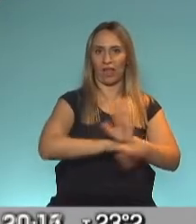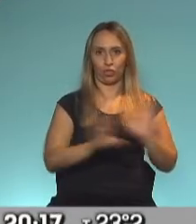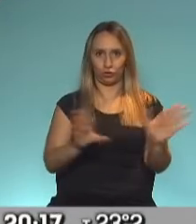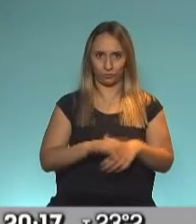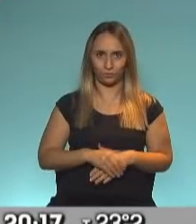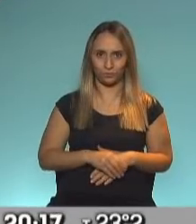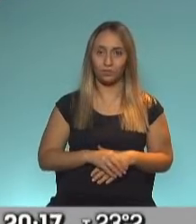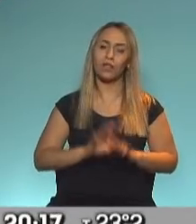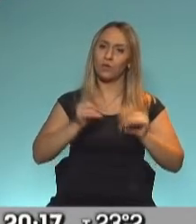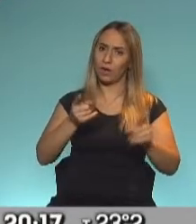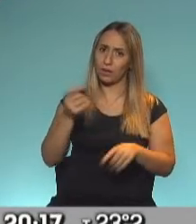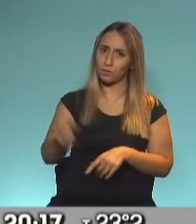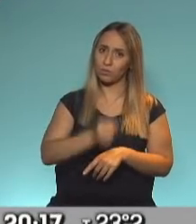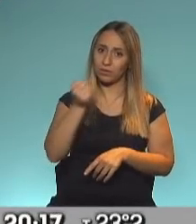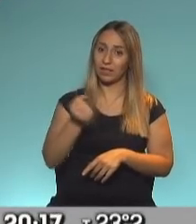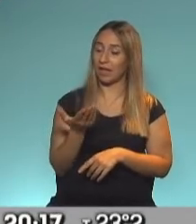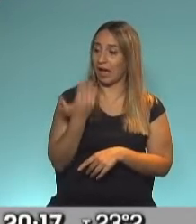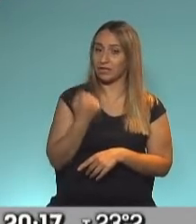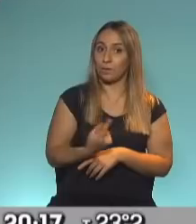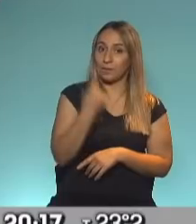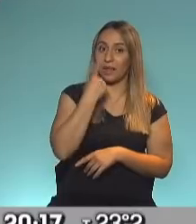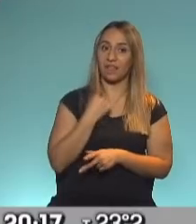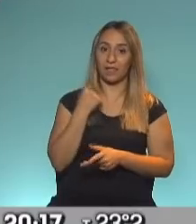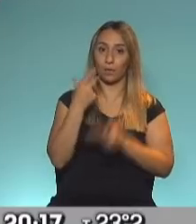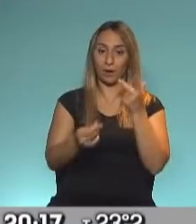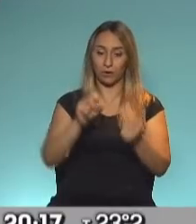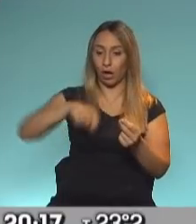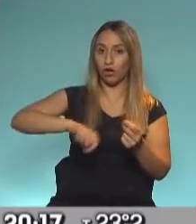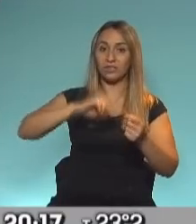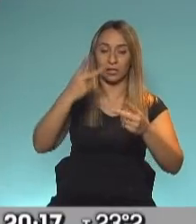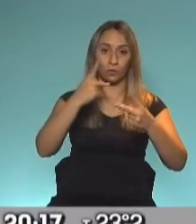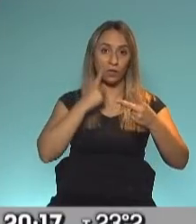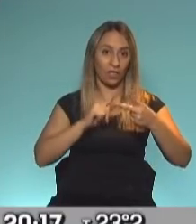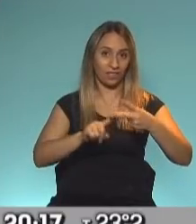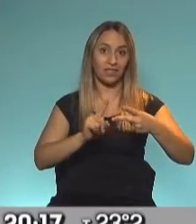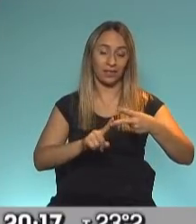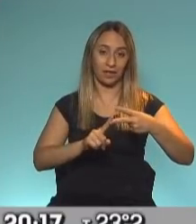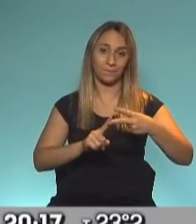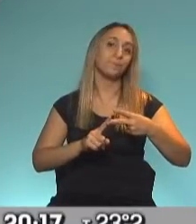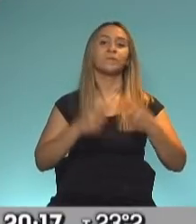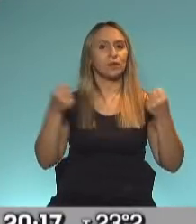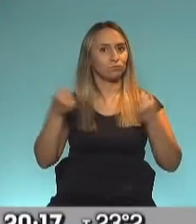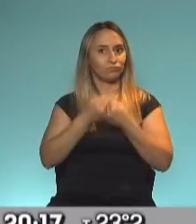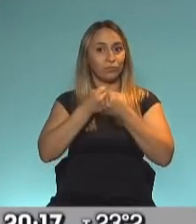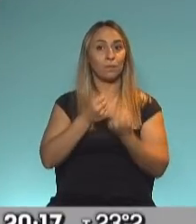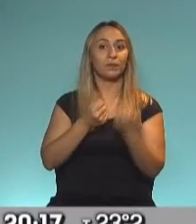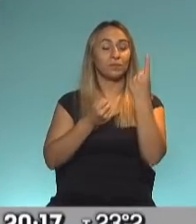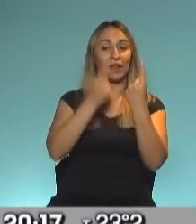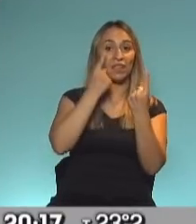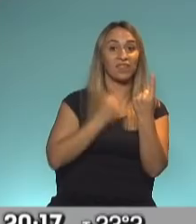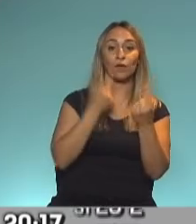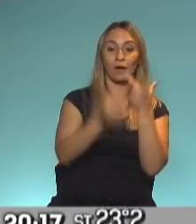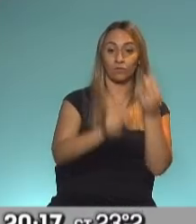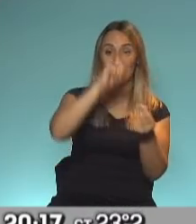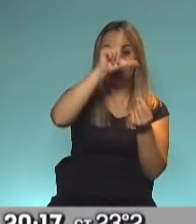importante, en paralelo a todo esto, ayer primer día de vacunación, hoy segundo día de vacunación. Ayer ayer coincidió el primer día de la vacunación